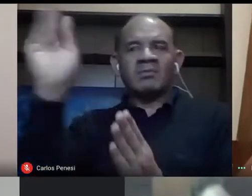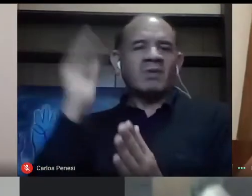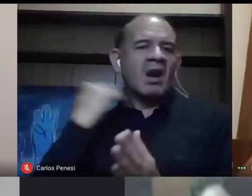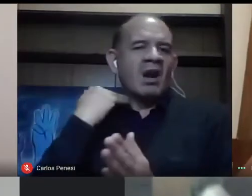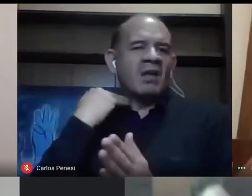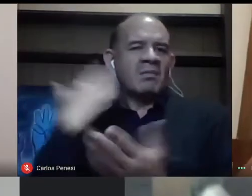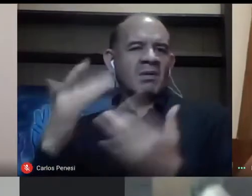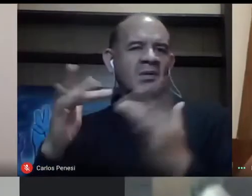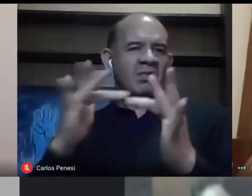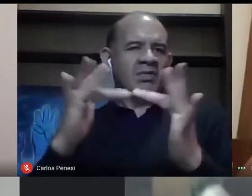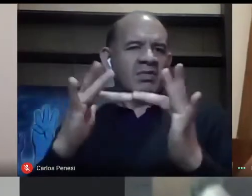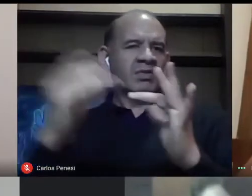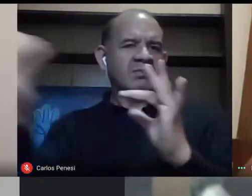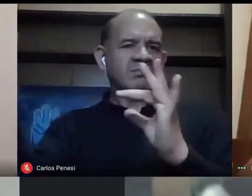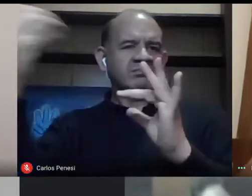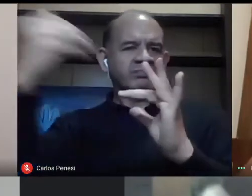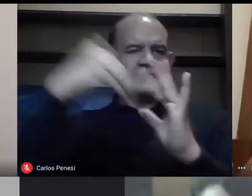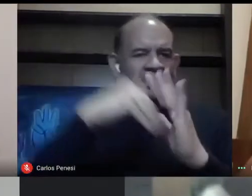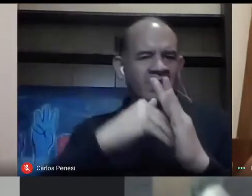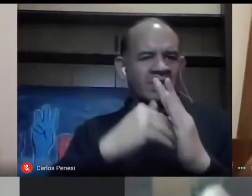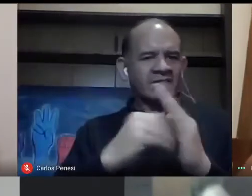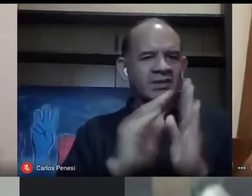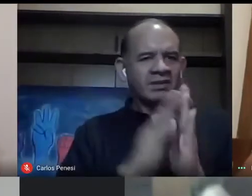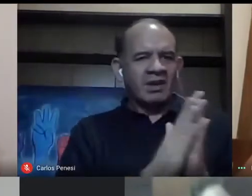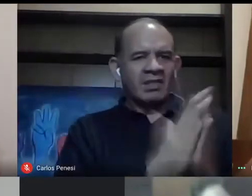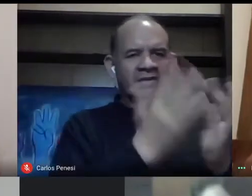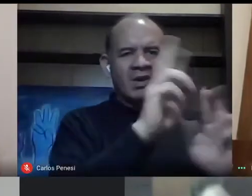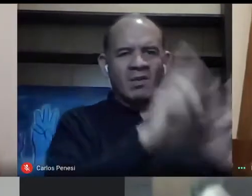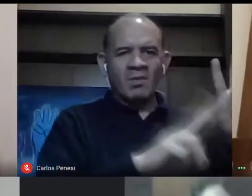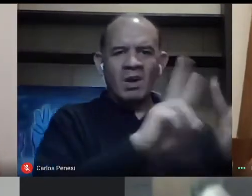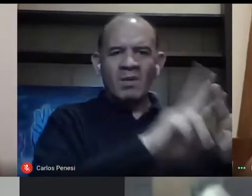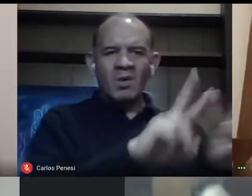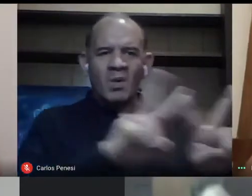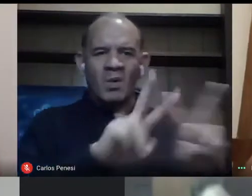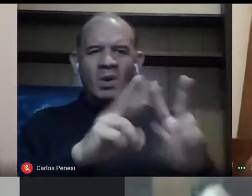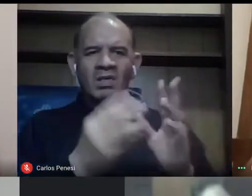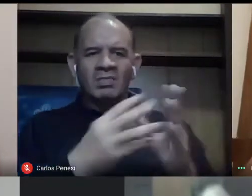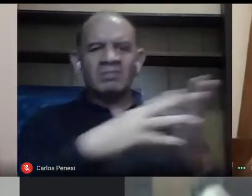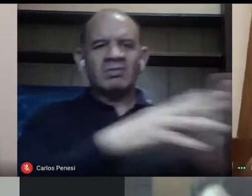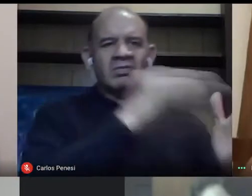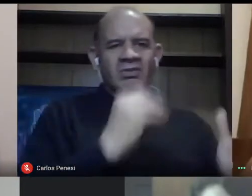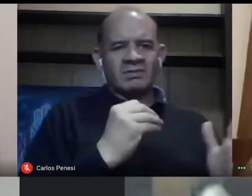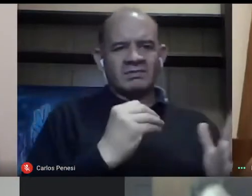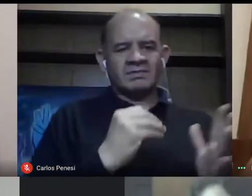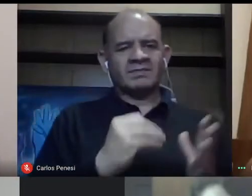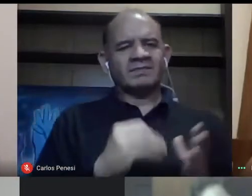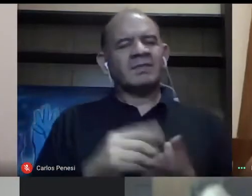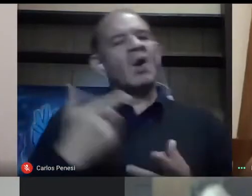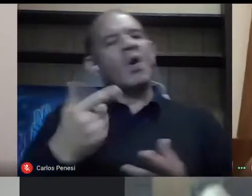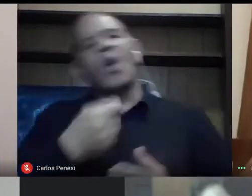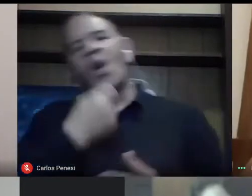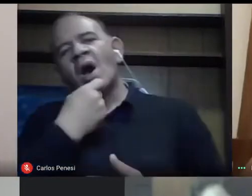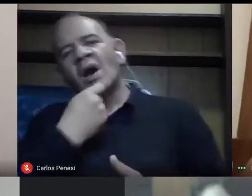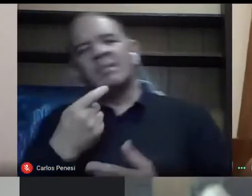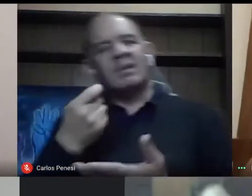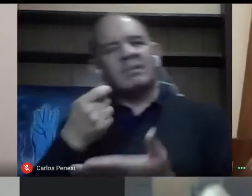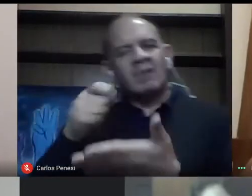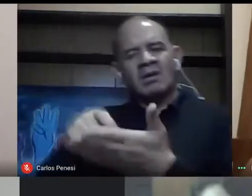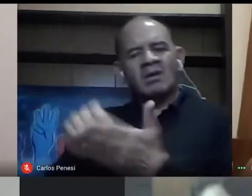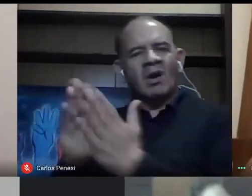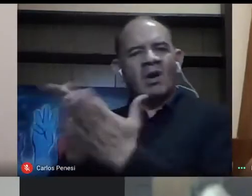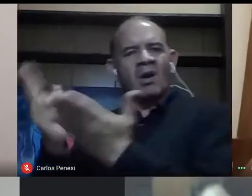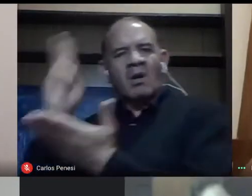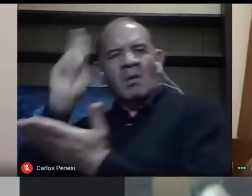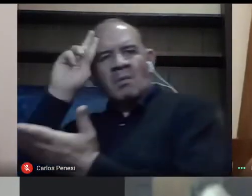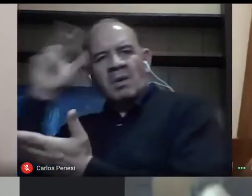permite adaptarlo, digitalizarlo, y si tenemos que gestionar los derechos de cada libro, eso genera un montón